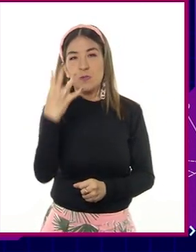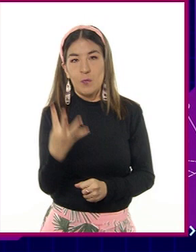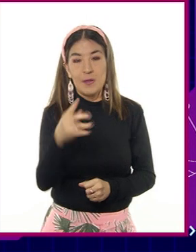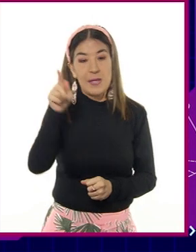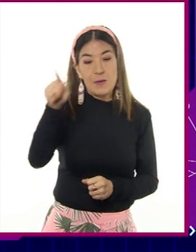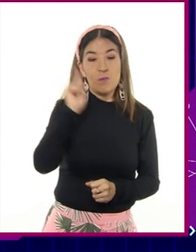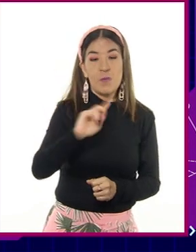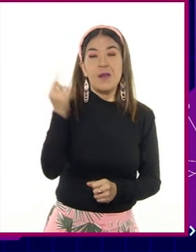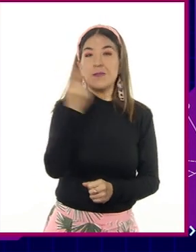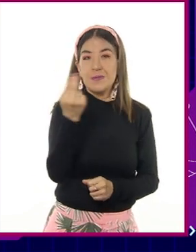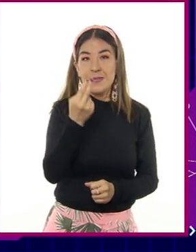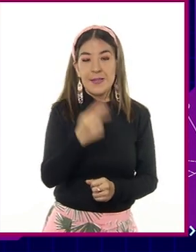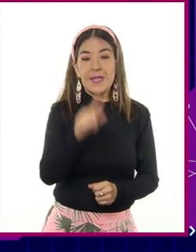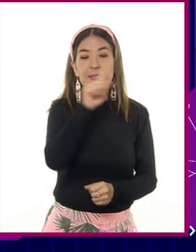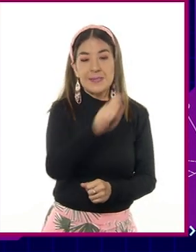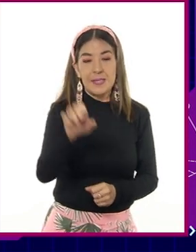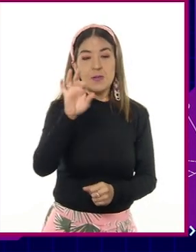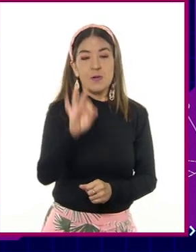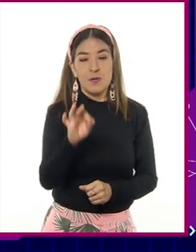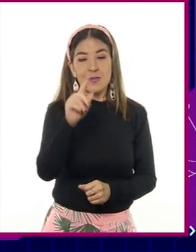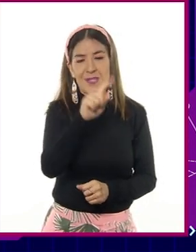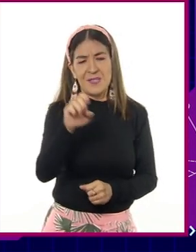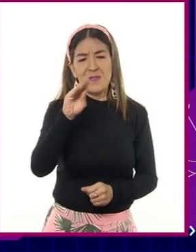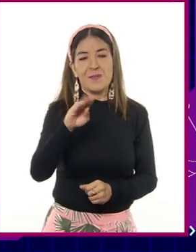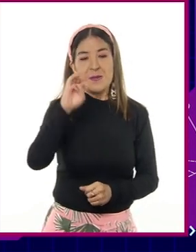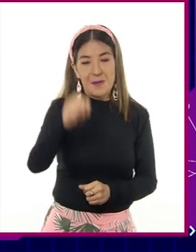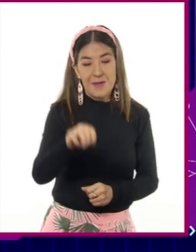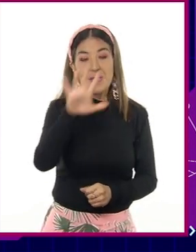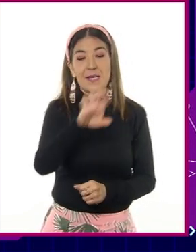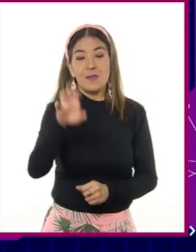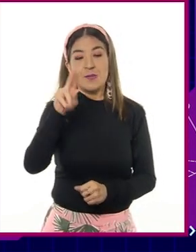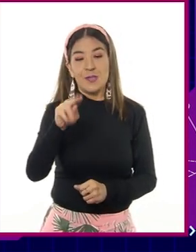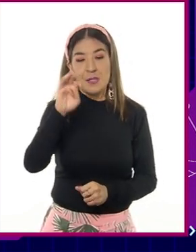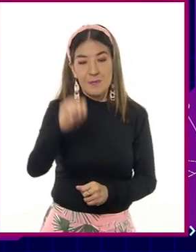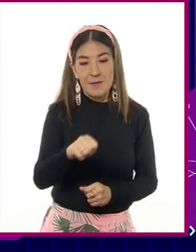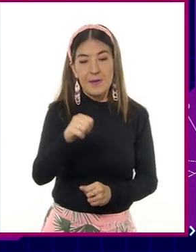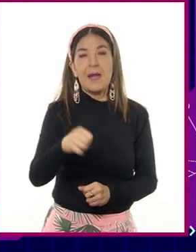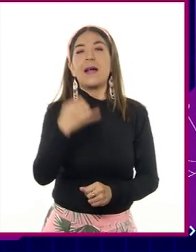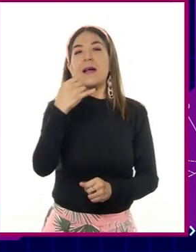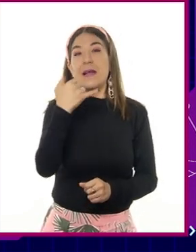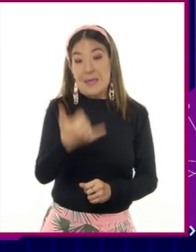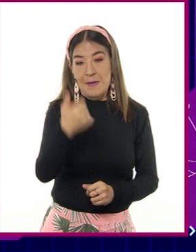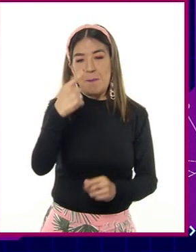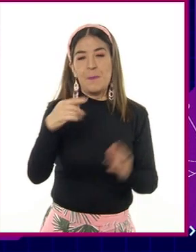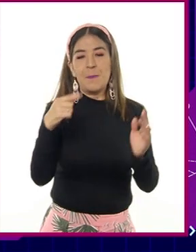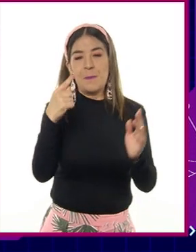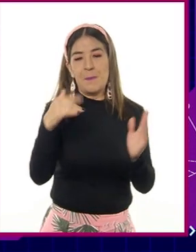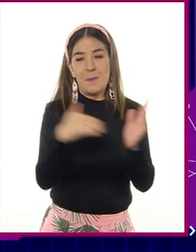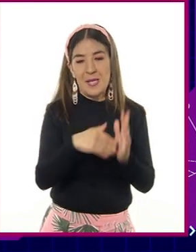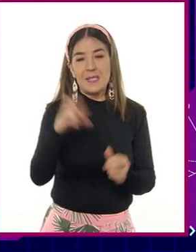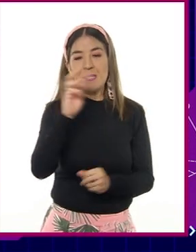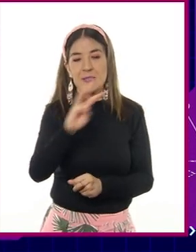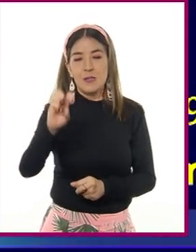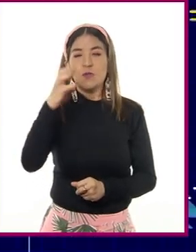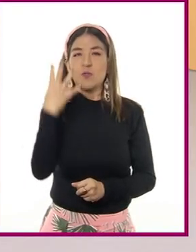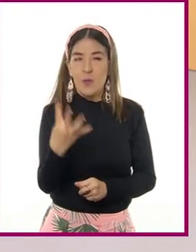Carmen requiere de 199, 589 y 1304